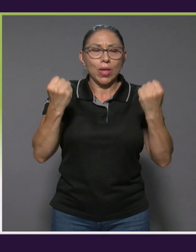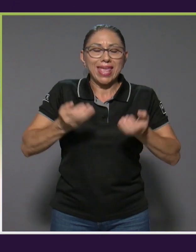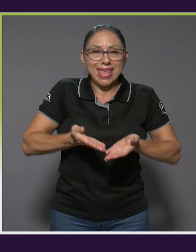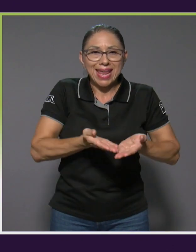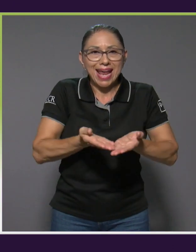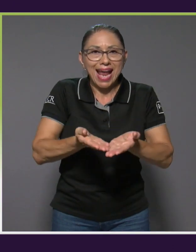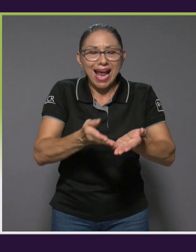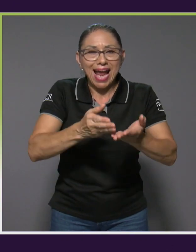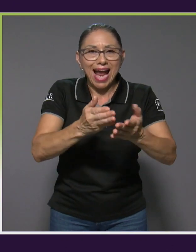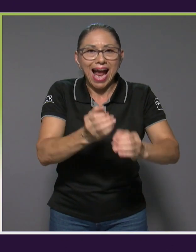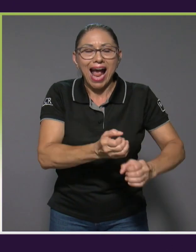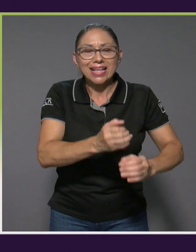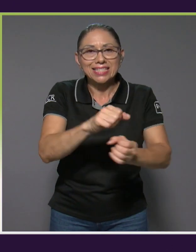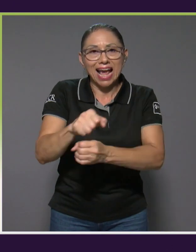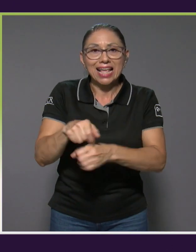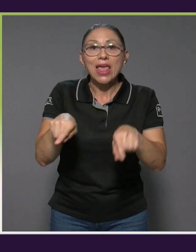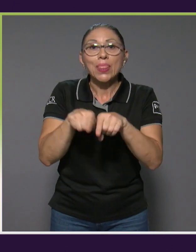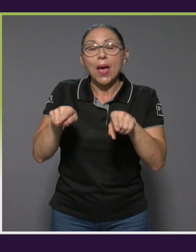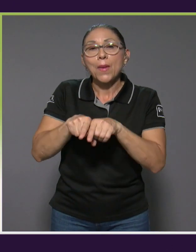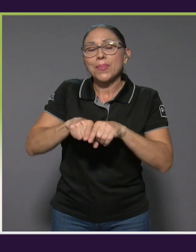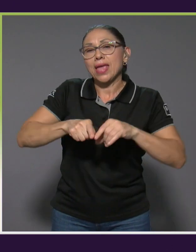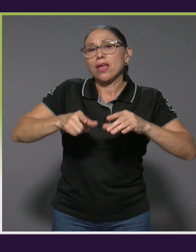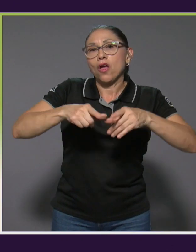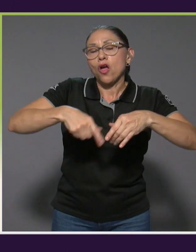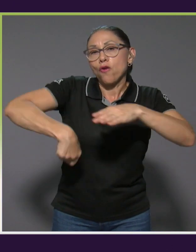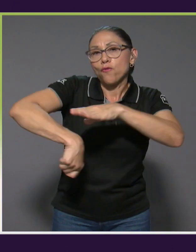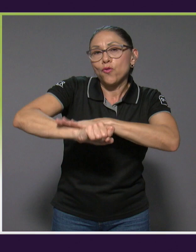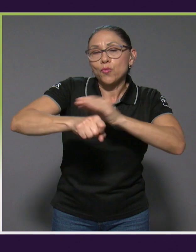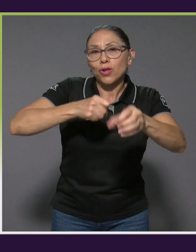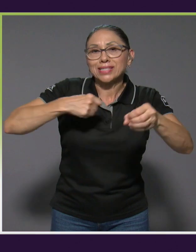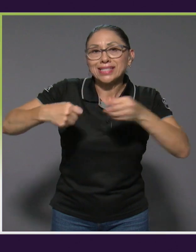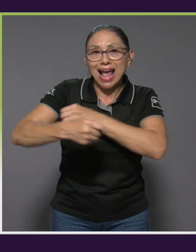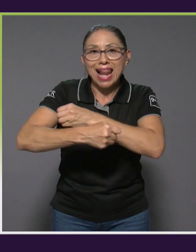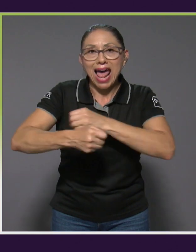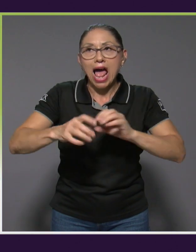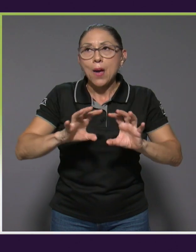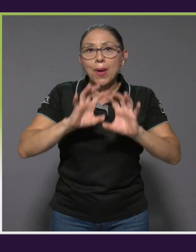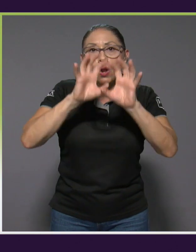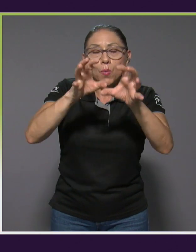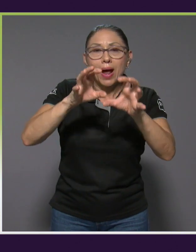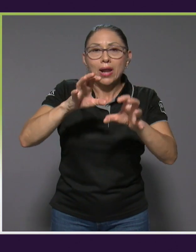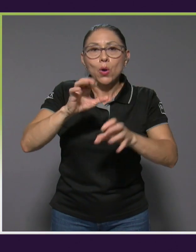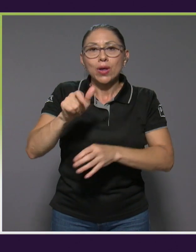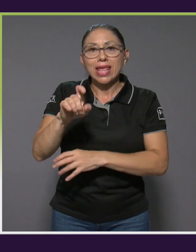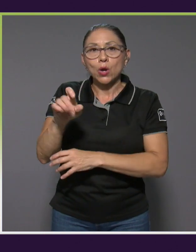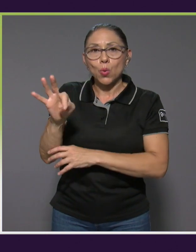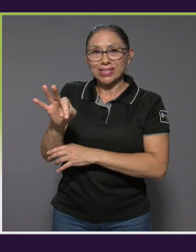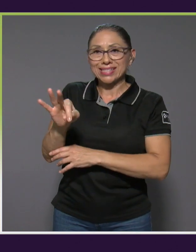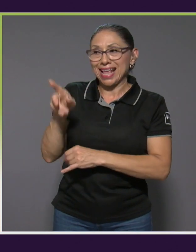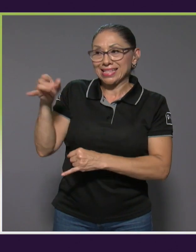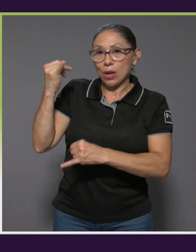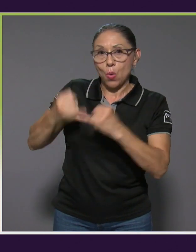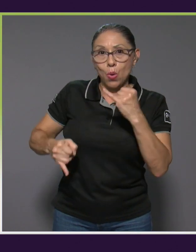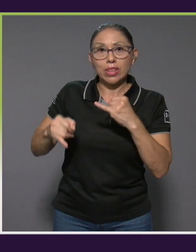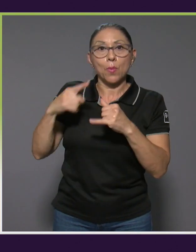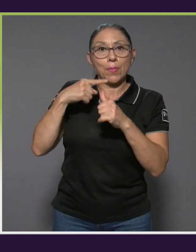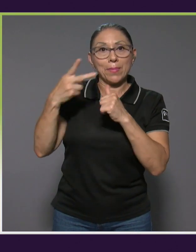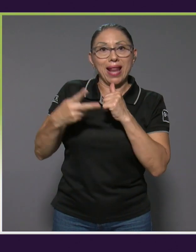le suma fútbol sala, balonmano y ecuestre. Este último hizo debut para el país en estas justas.